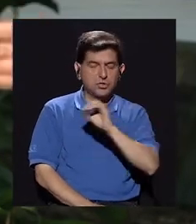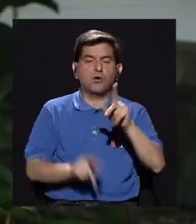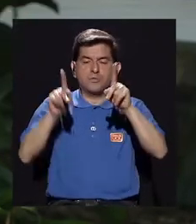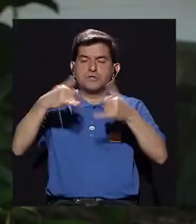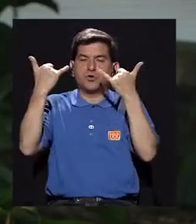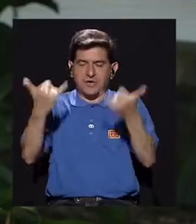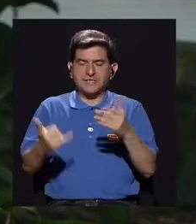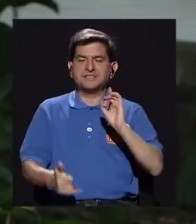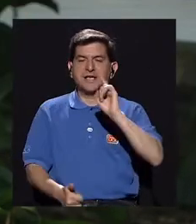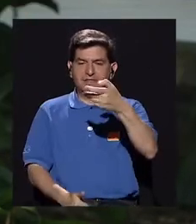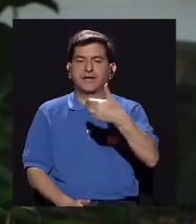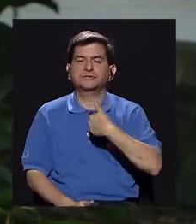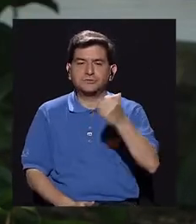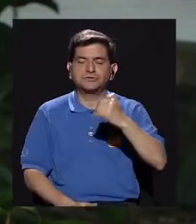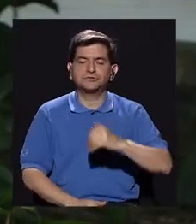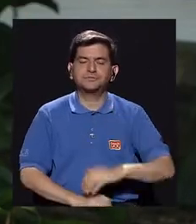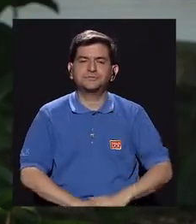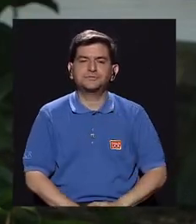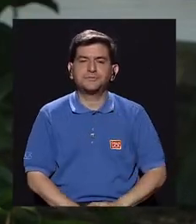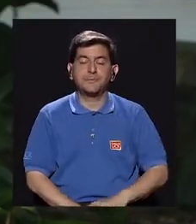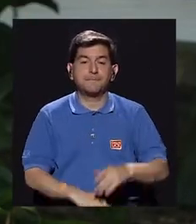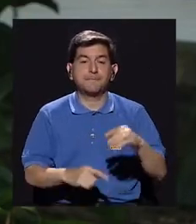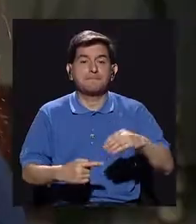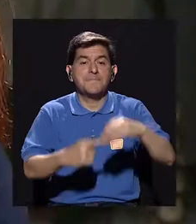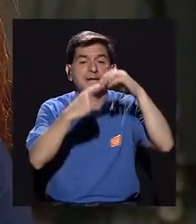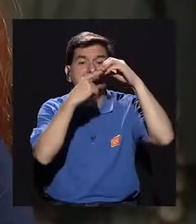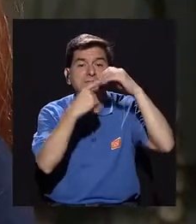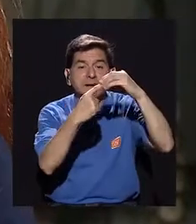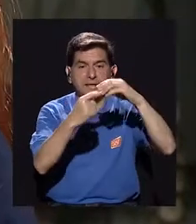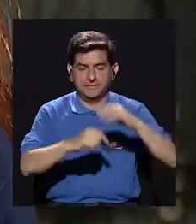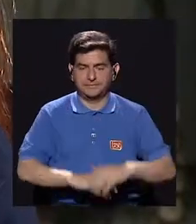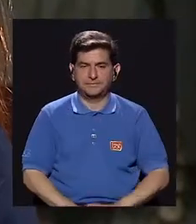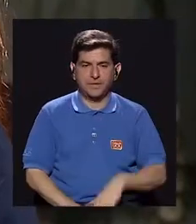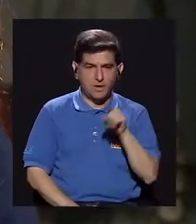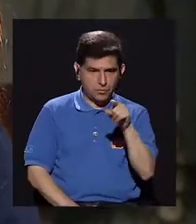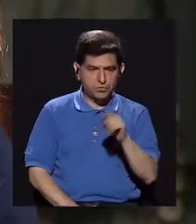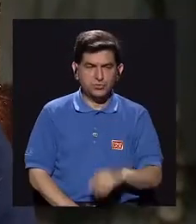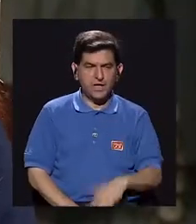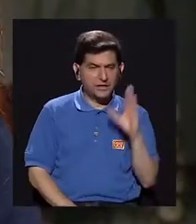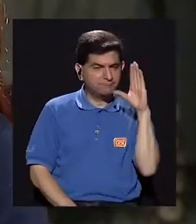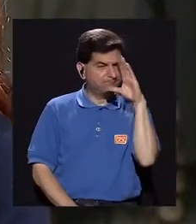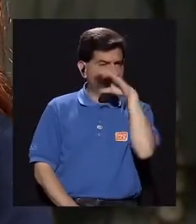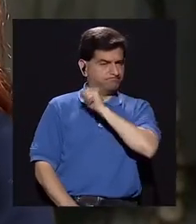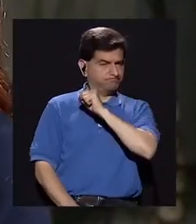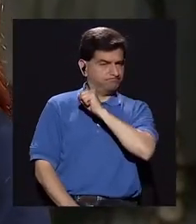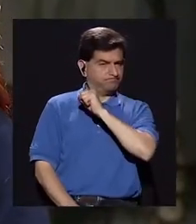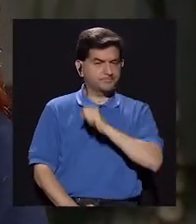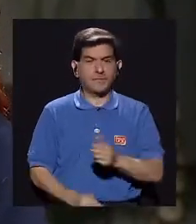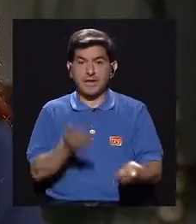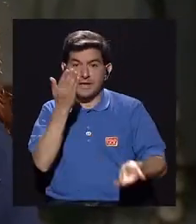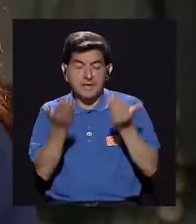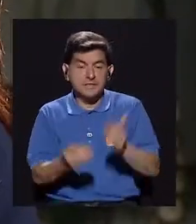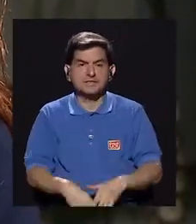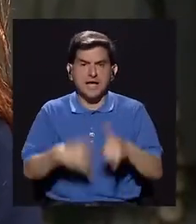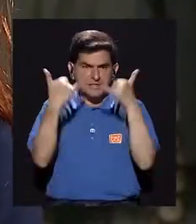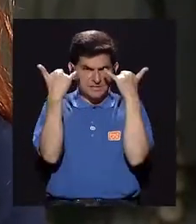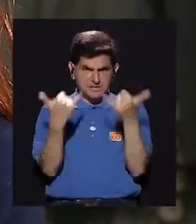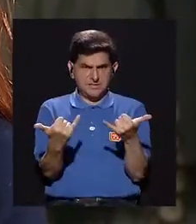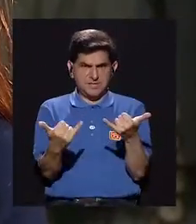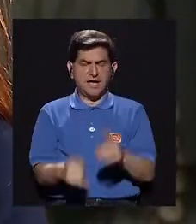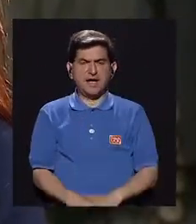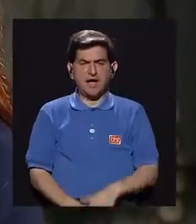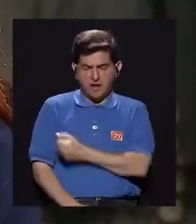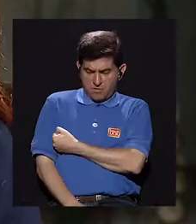diagnóstico, como los que ya tienen el diagnóstico. Okay, entonces, lo principal, si tiene usted la sospecha, ¿verdad?, o le han